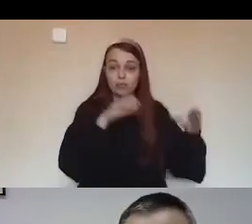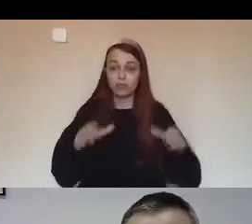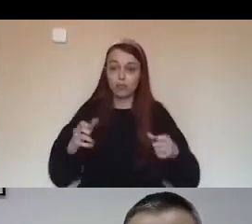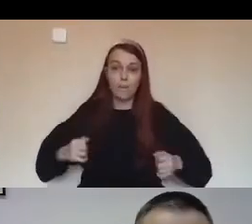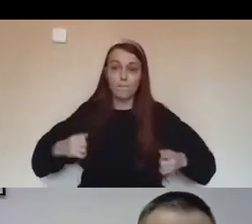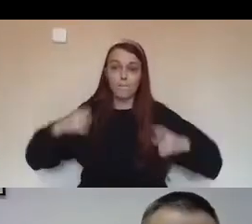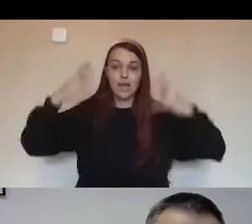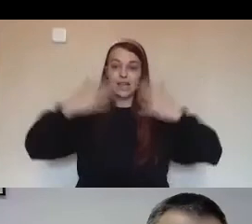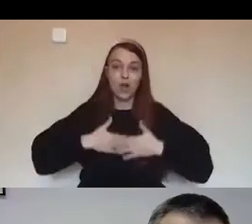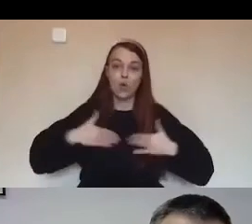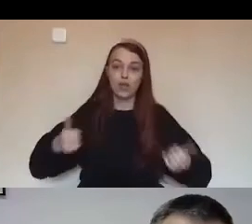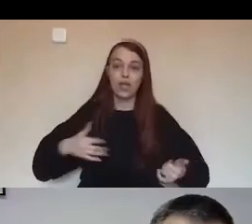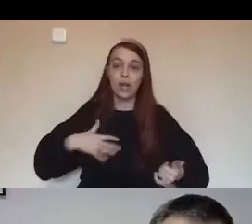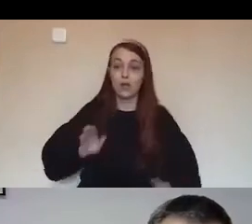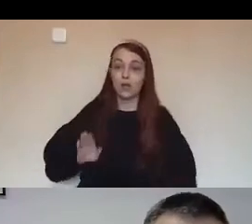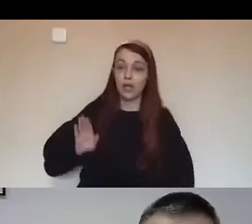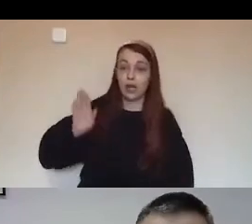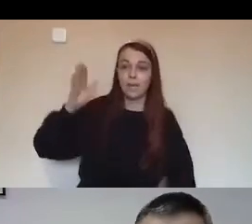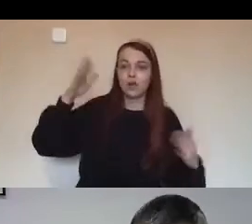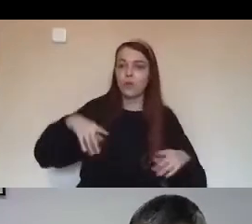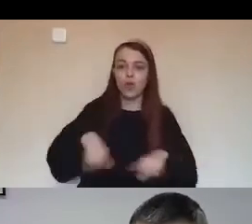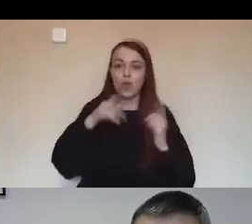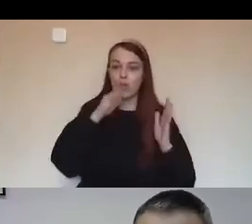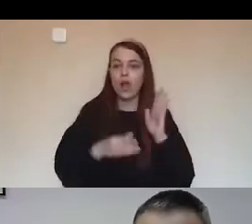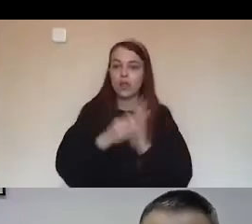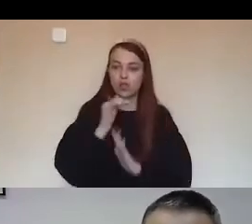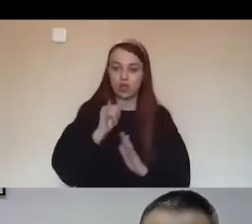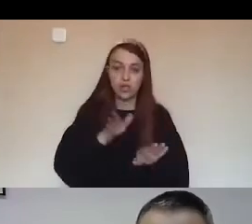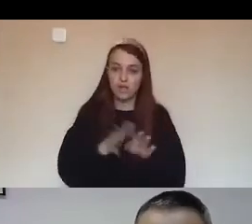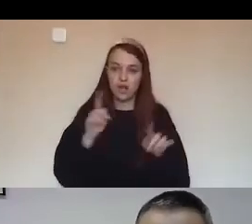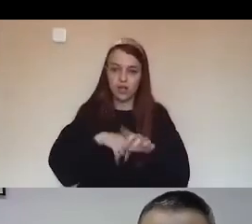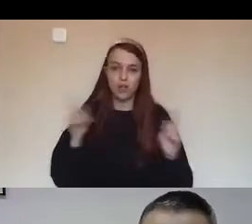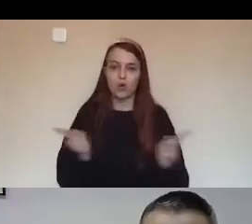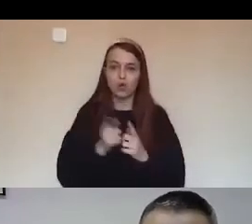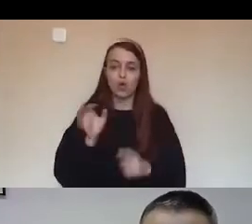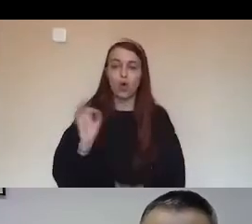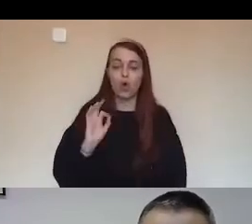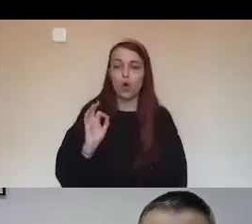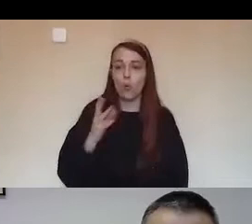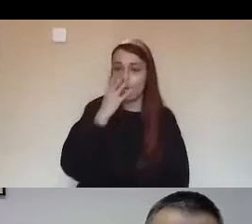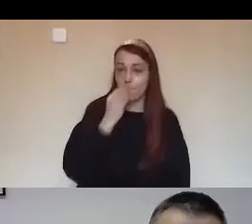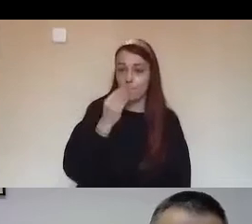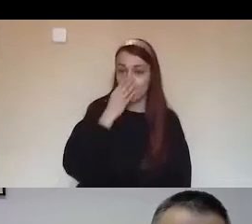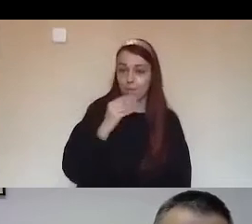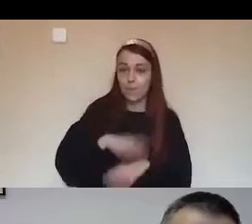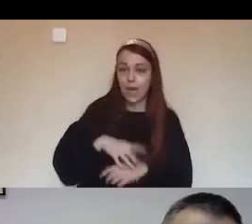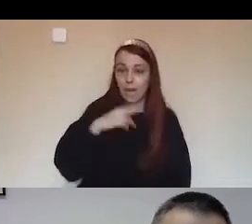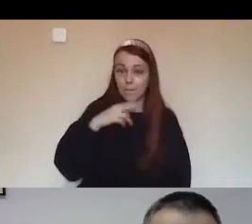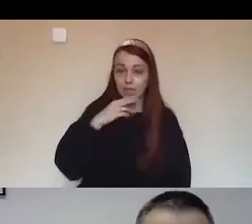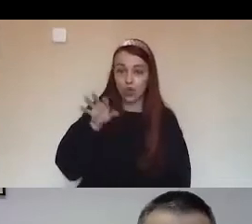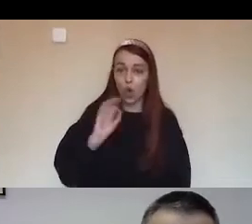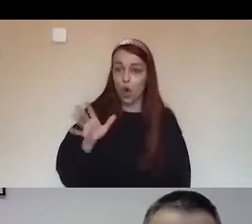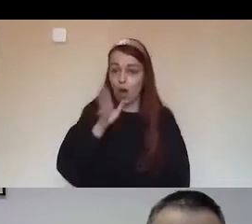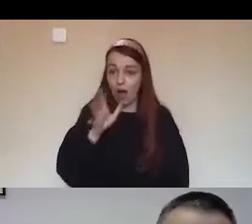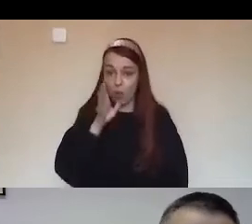no llegue la rampa, en cuestión de segundos, ¿no? O, por ejemplo, un pipicán y un abrevadero para perros guía, que el perro de